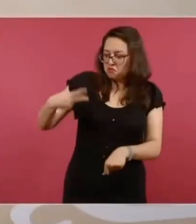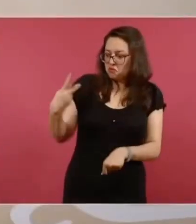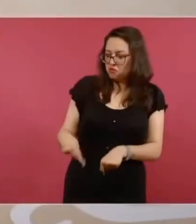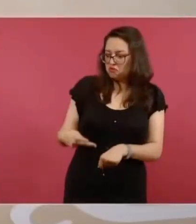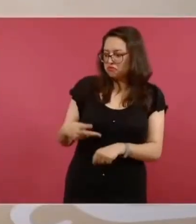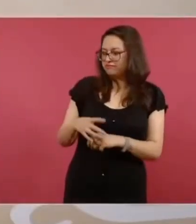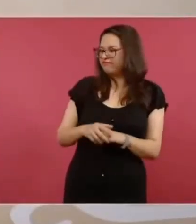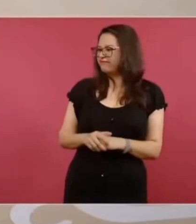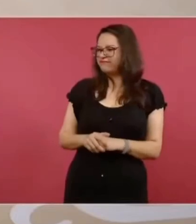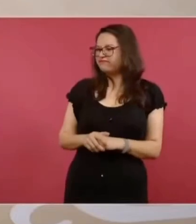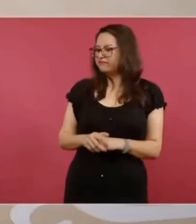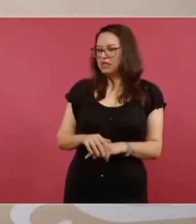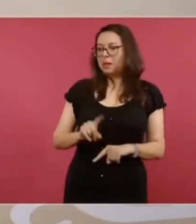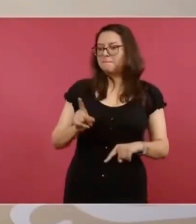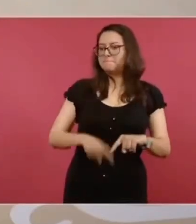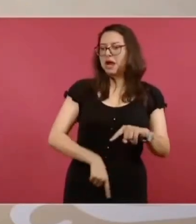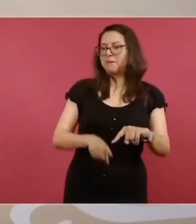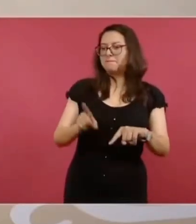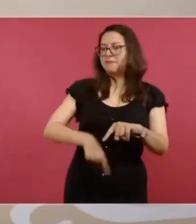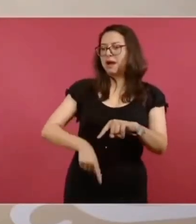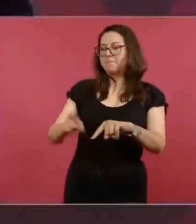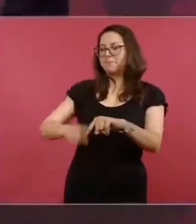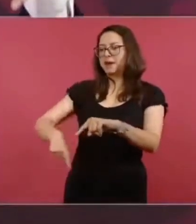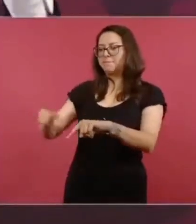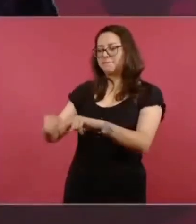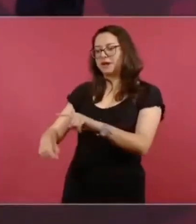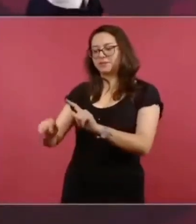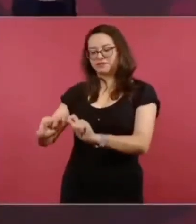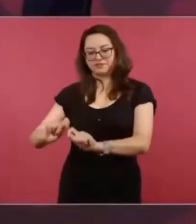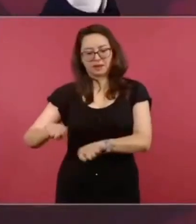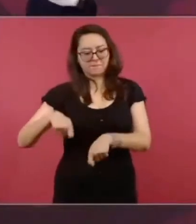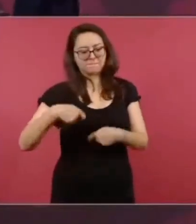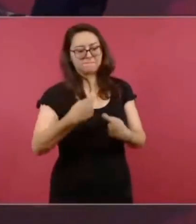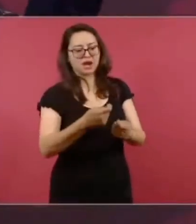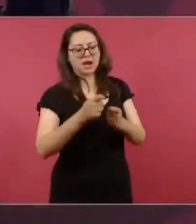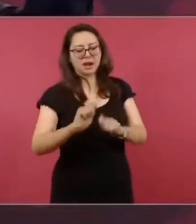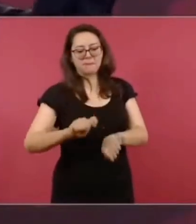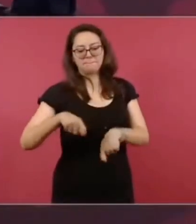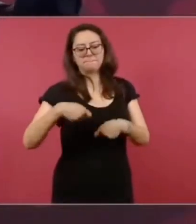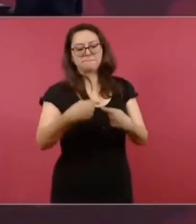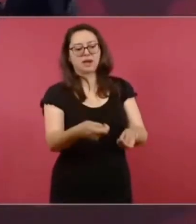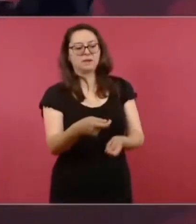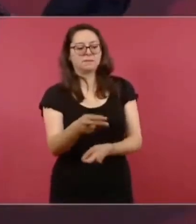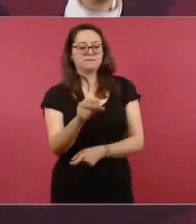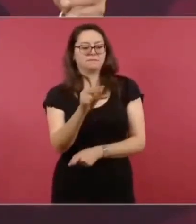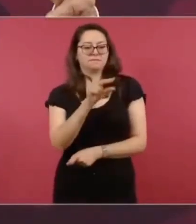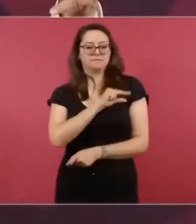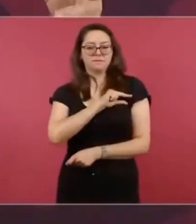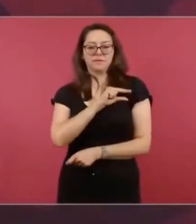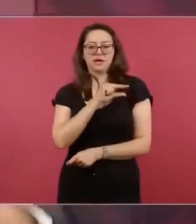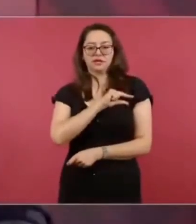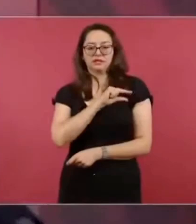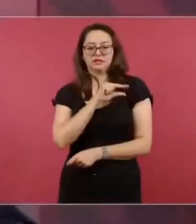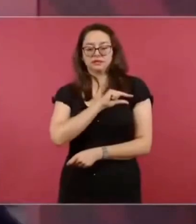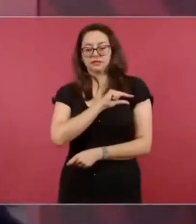y se forma lo que llaman grupo compacto o nueva oligarquía.